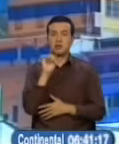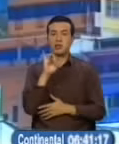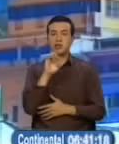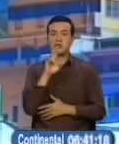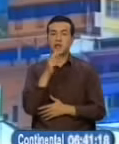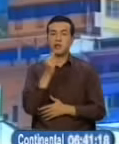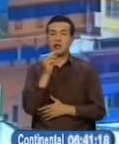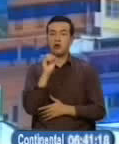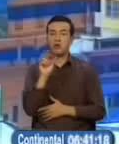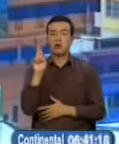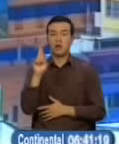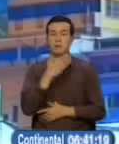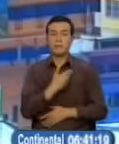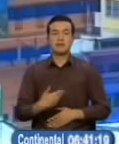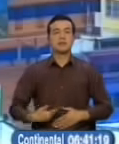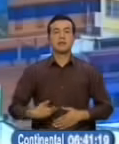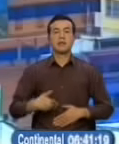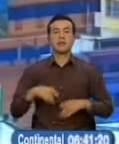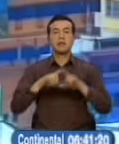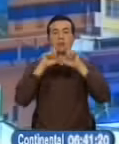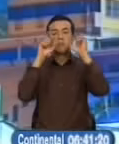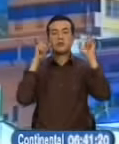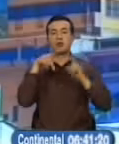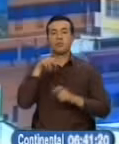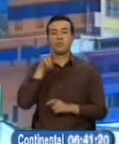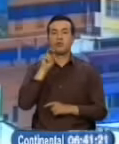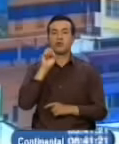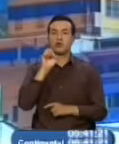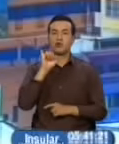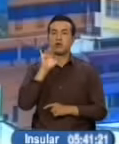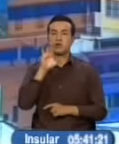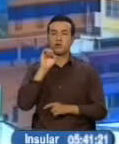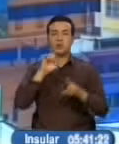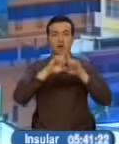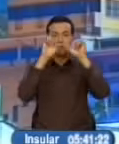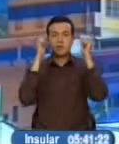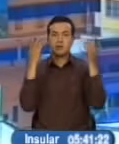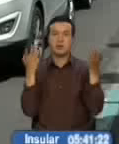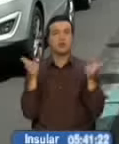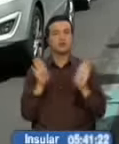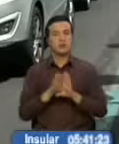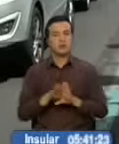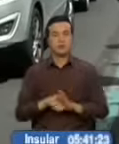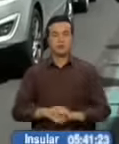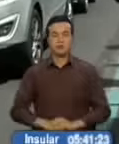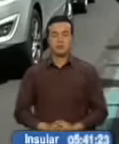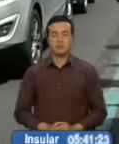R., presidente de Proinco, entidad financiera en liquidación.